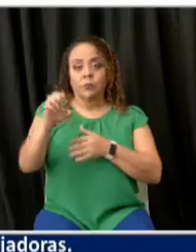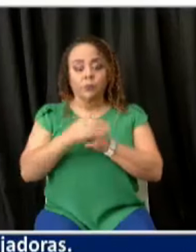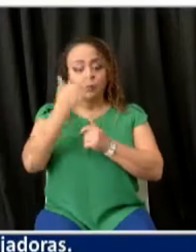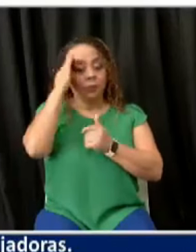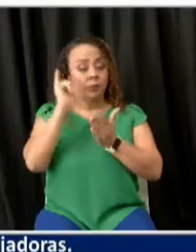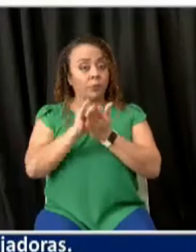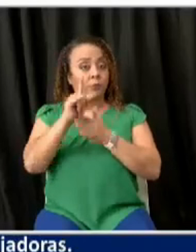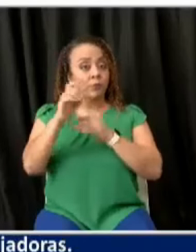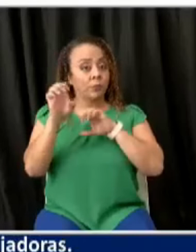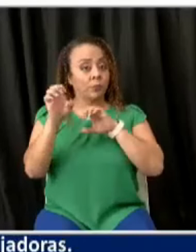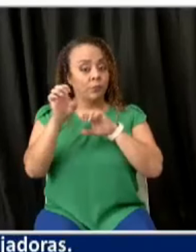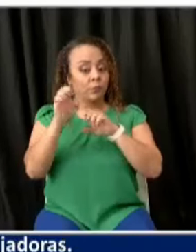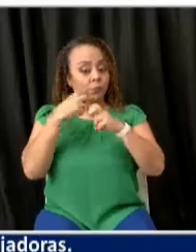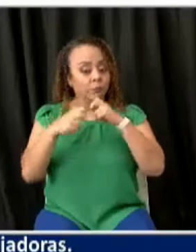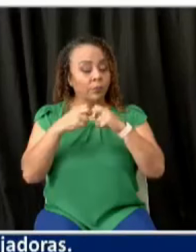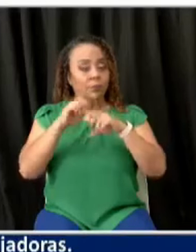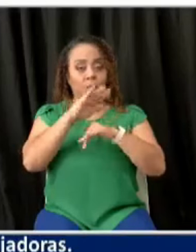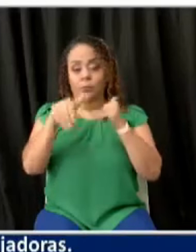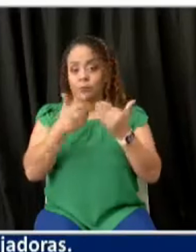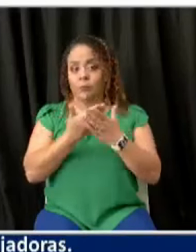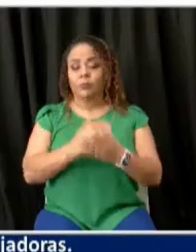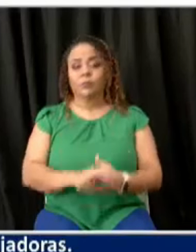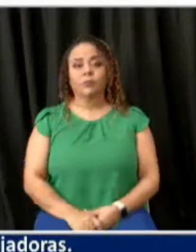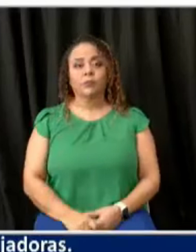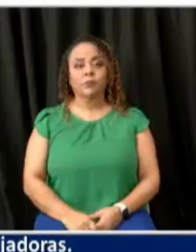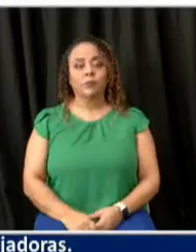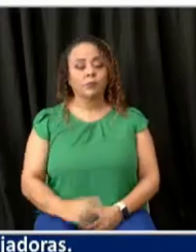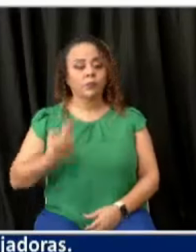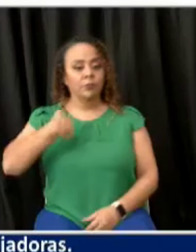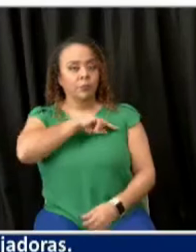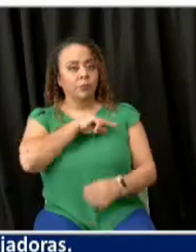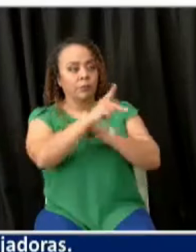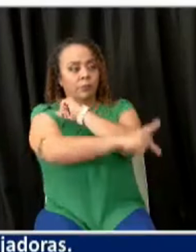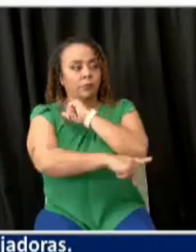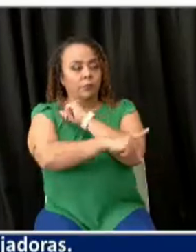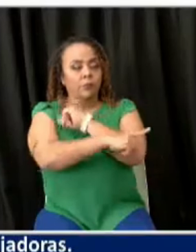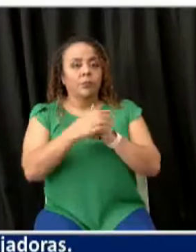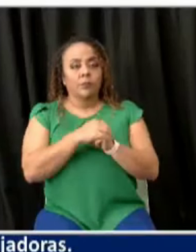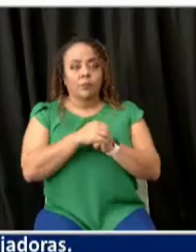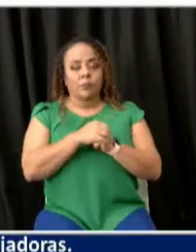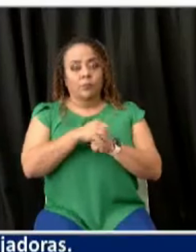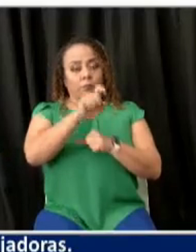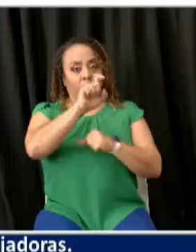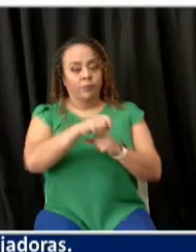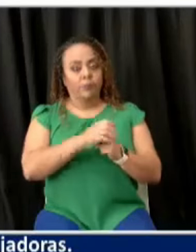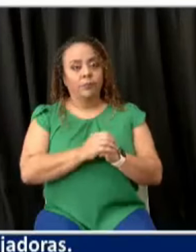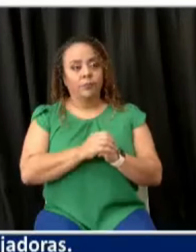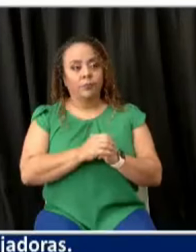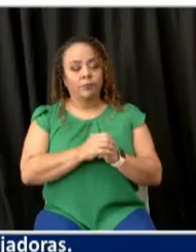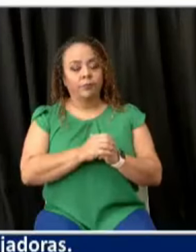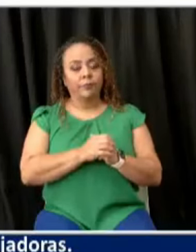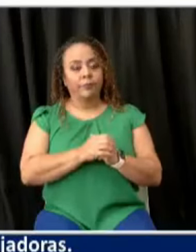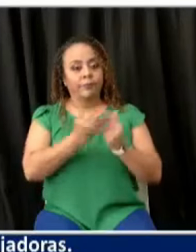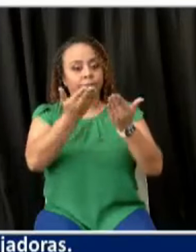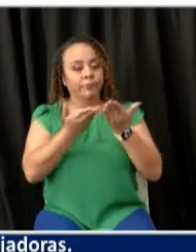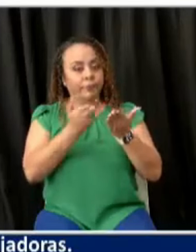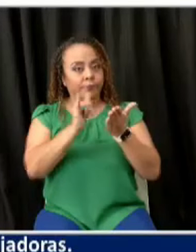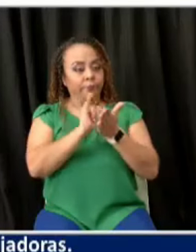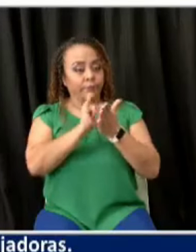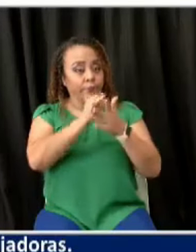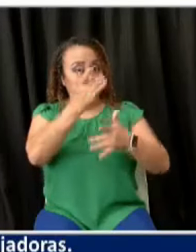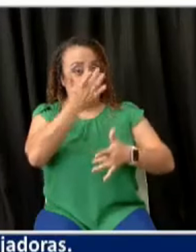un problema de todos. De todos. De todos. Okay. Y en nuestro país, los que tenemos que estar recibiendo a esos